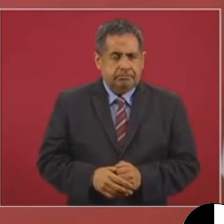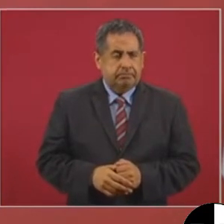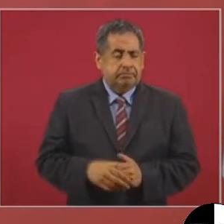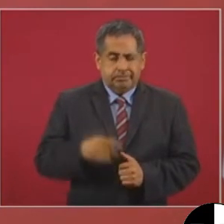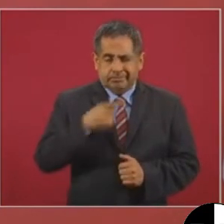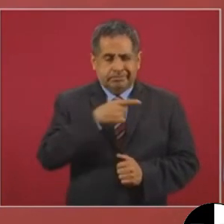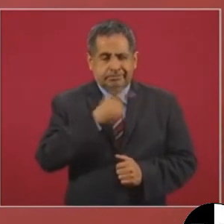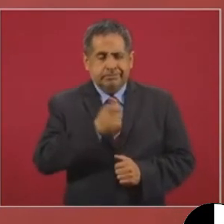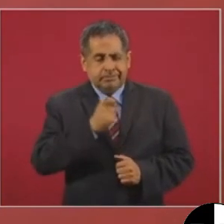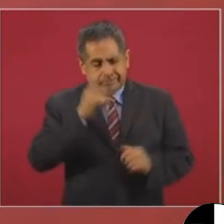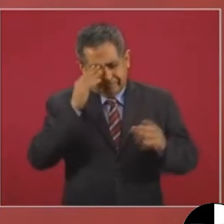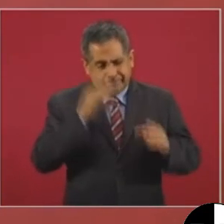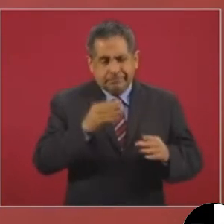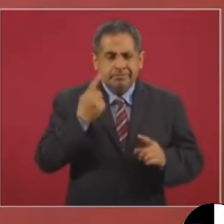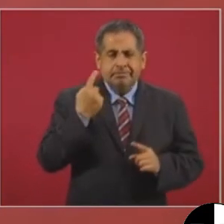orientado,